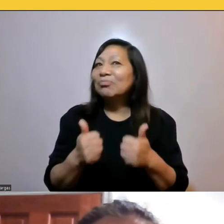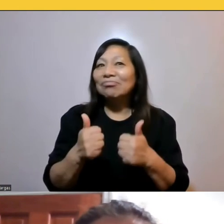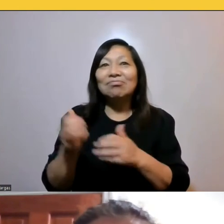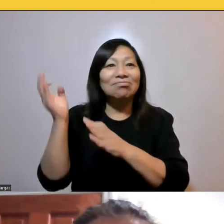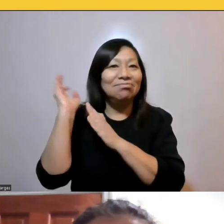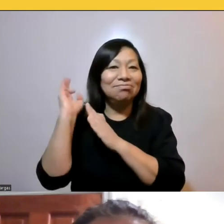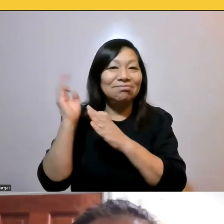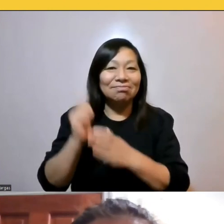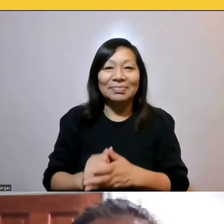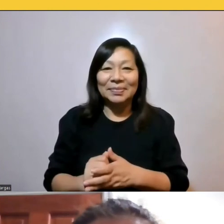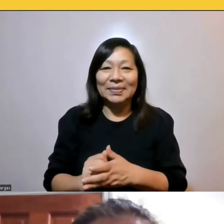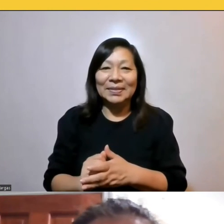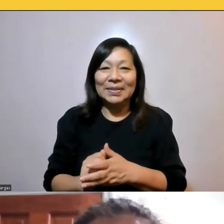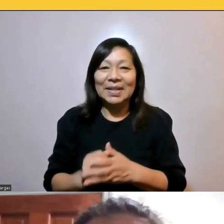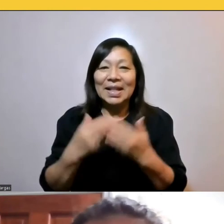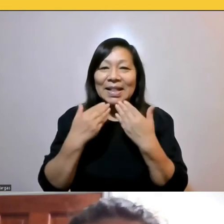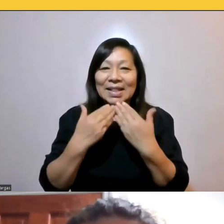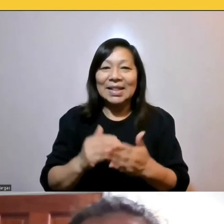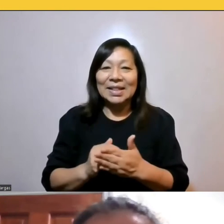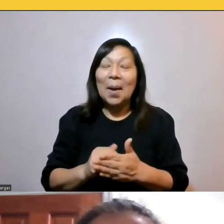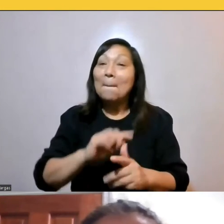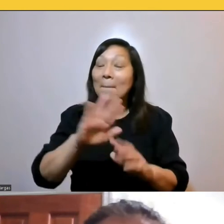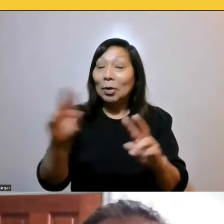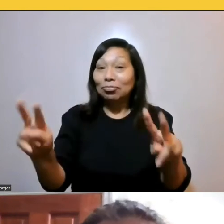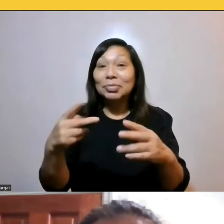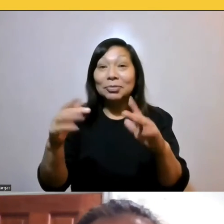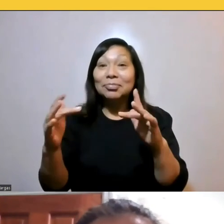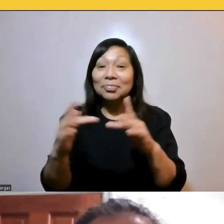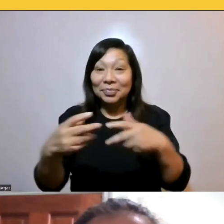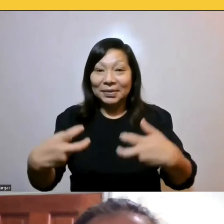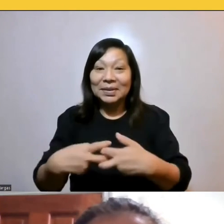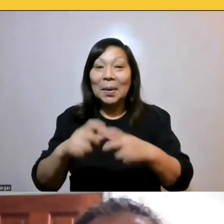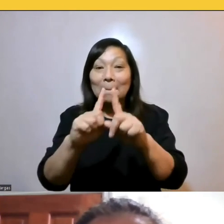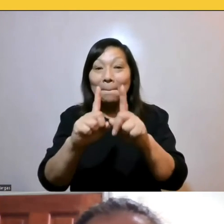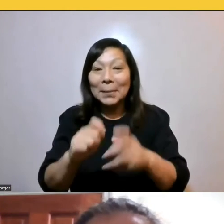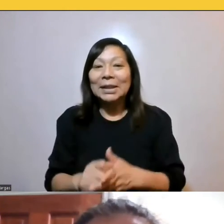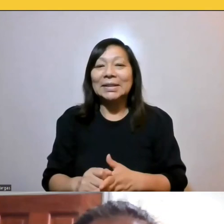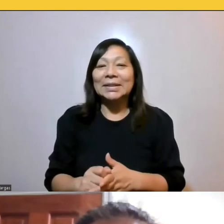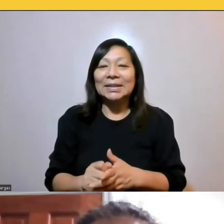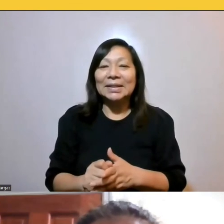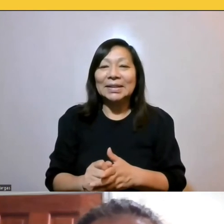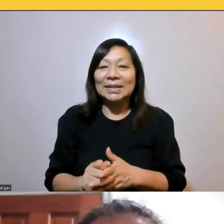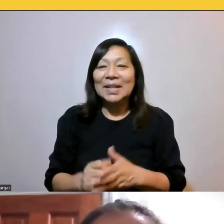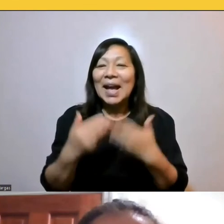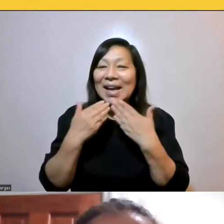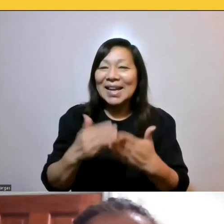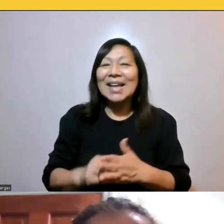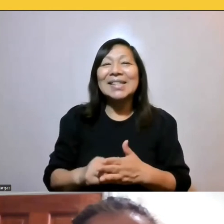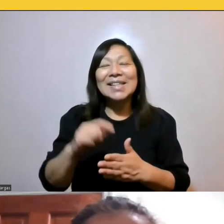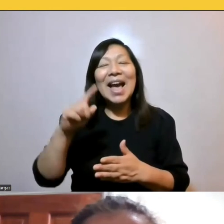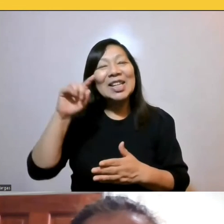excelente sesión. Muchas gracias a las personas que se conectaron por sus preguntas, por su participación. Muchas gracias a Hilda y a